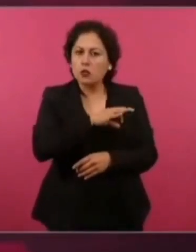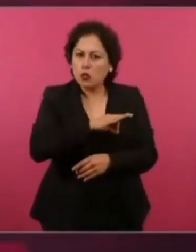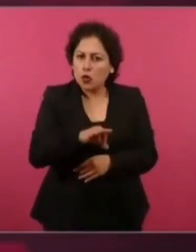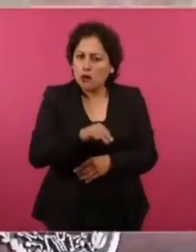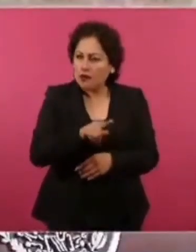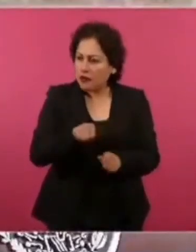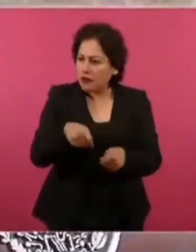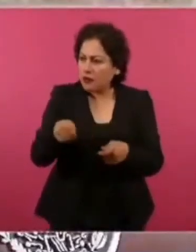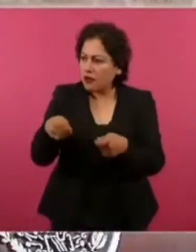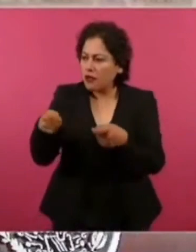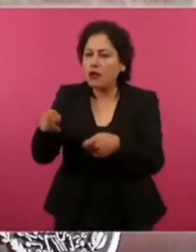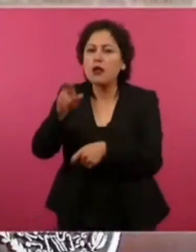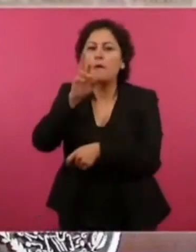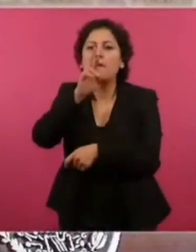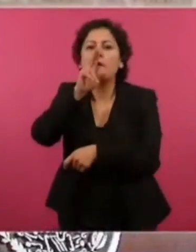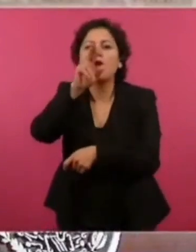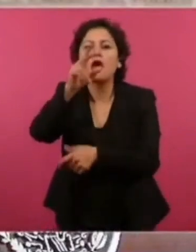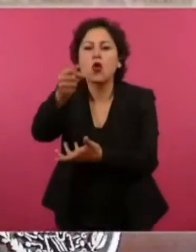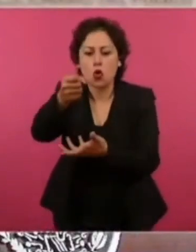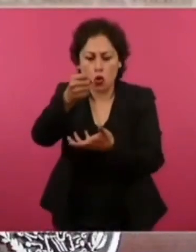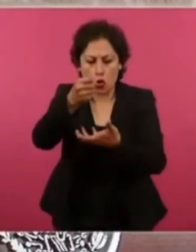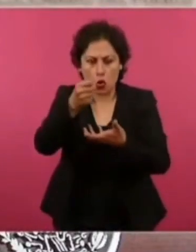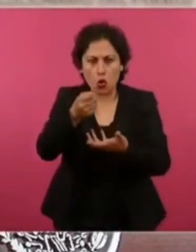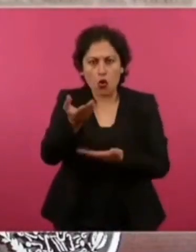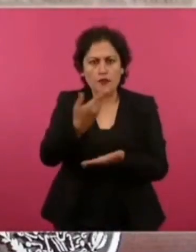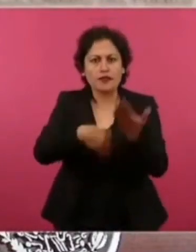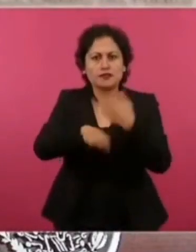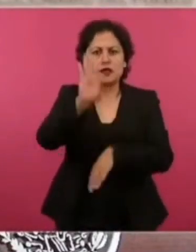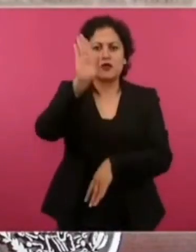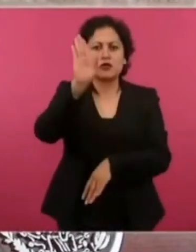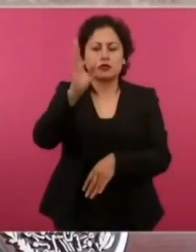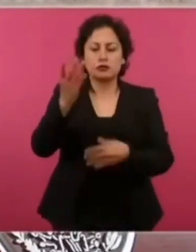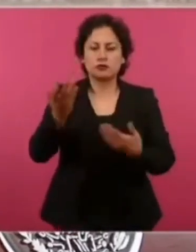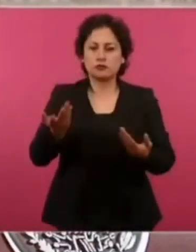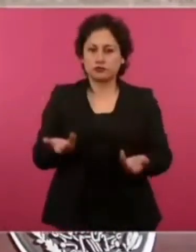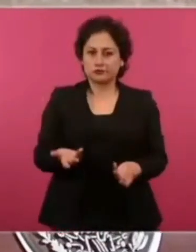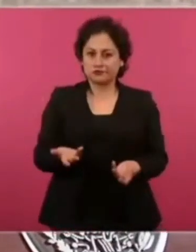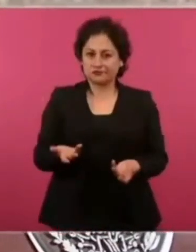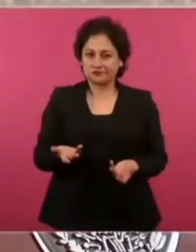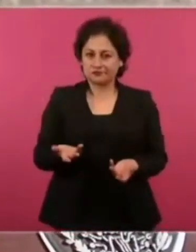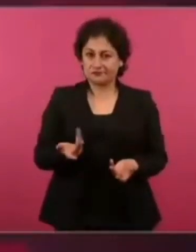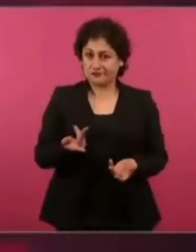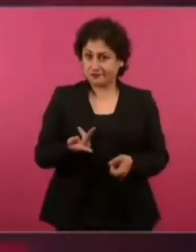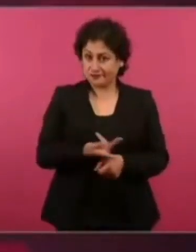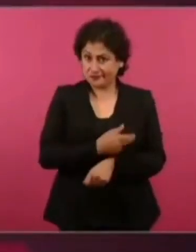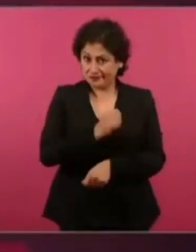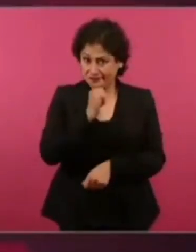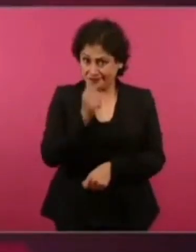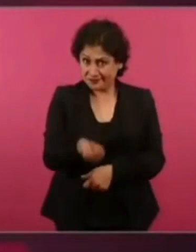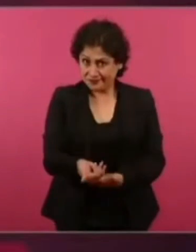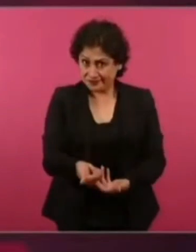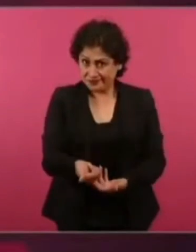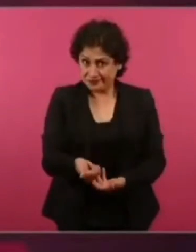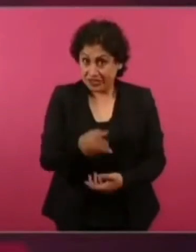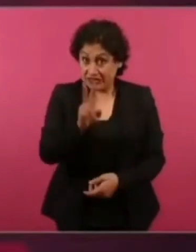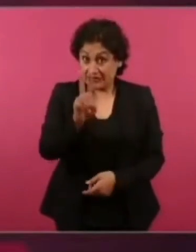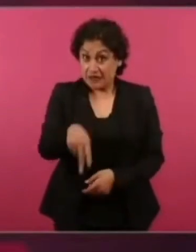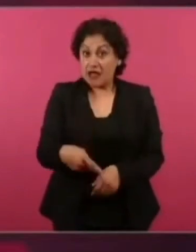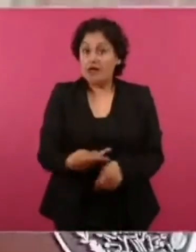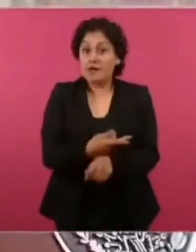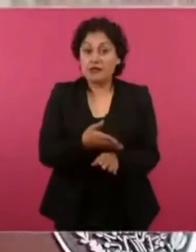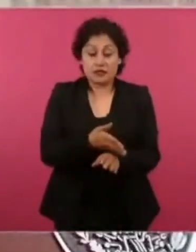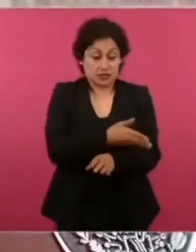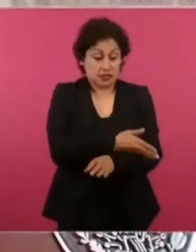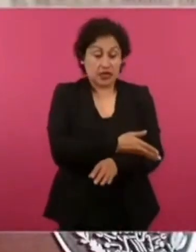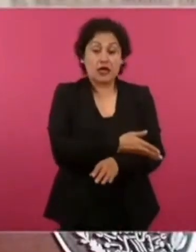En el tiempo de Salinas, todo ese dinero se acumuló en unas